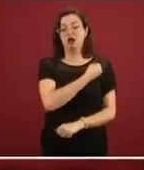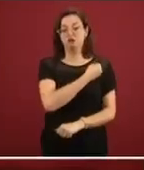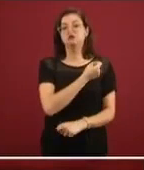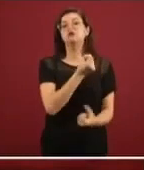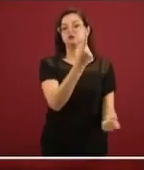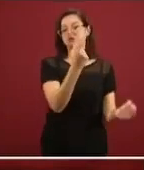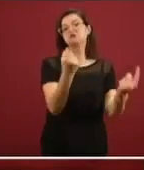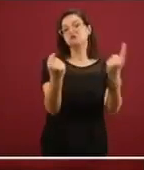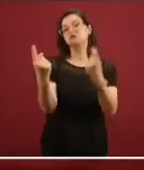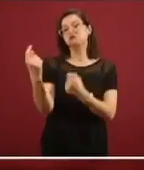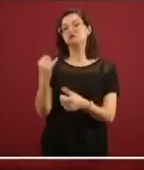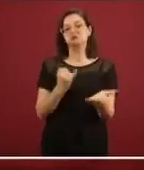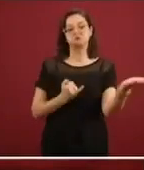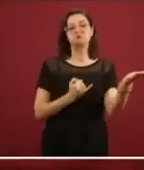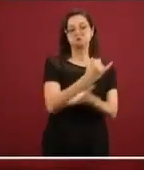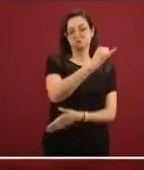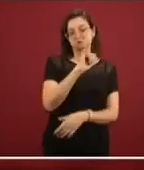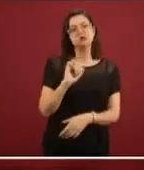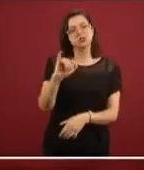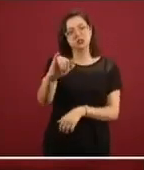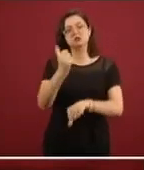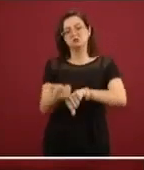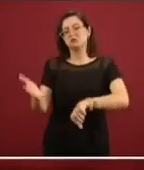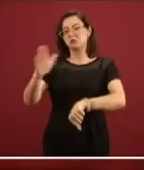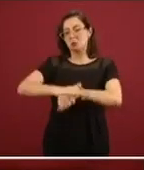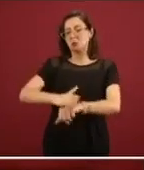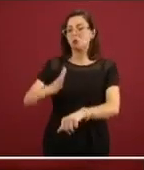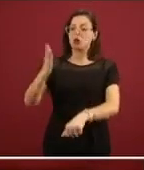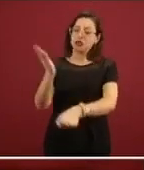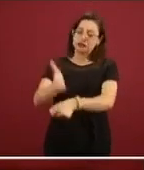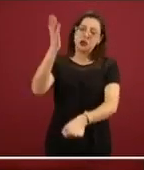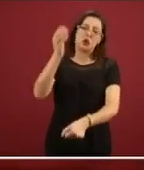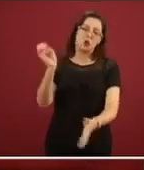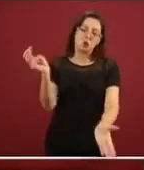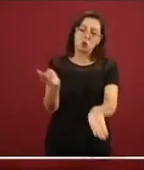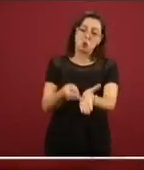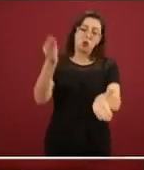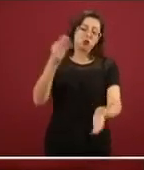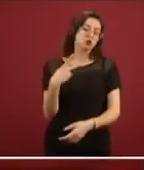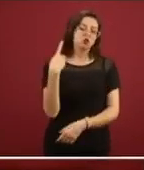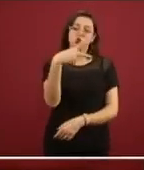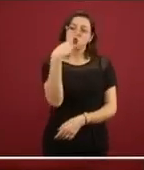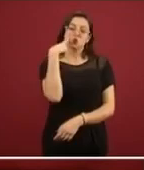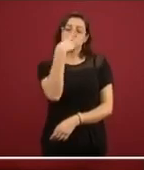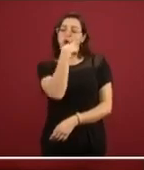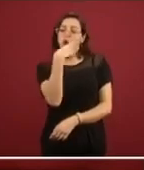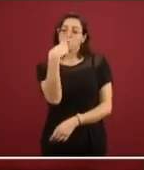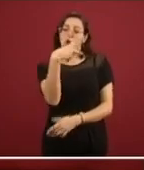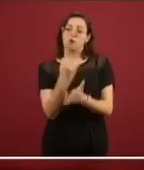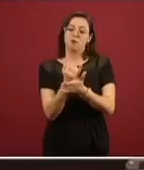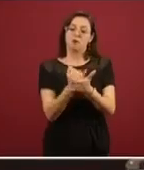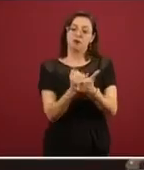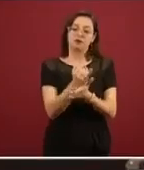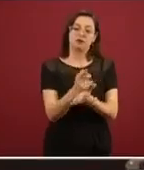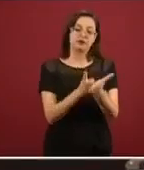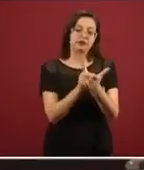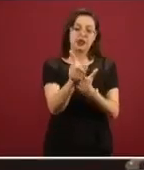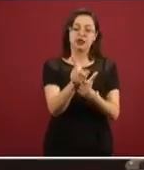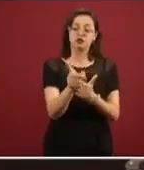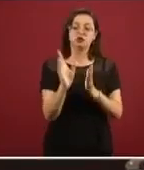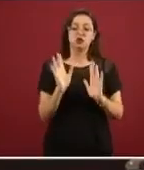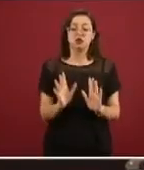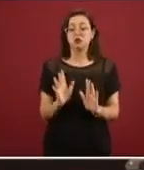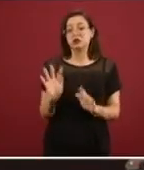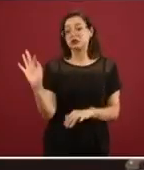han dispuesto sanciones administrativas, como pueden ser las multas, están en su derecho de hacerlo, puede o no ser un mecanismo